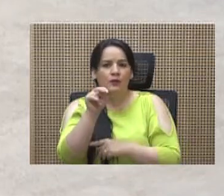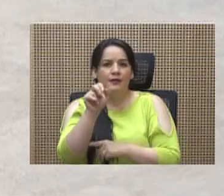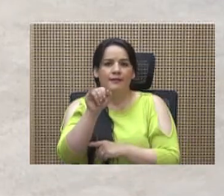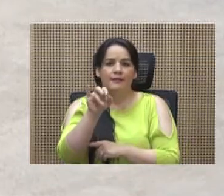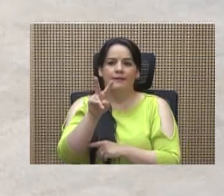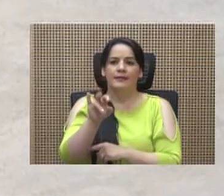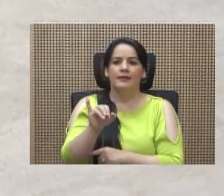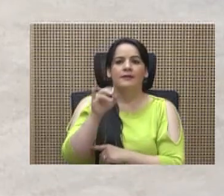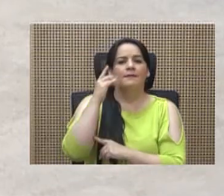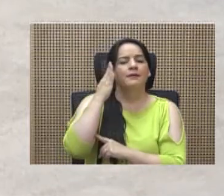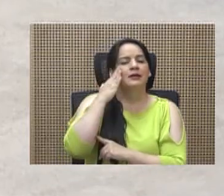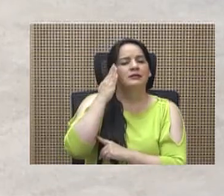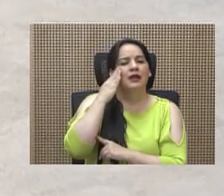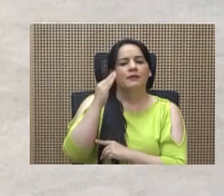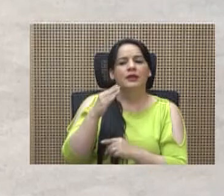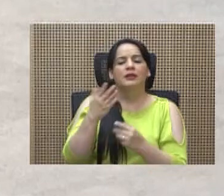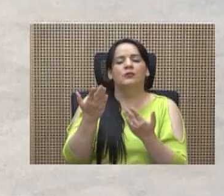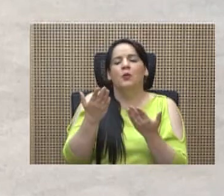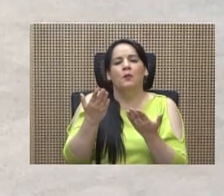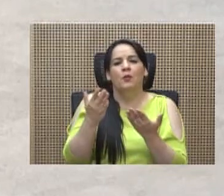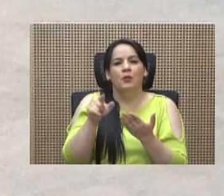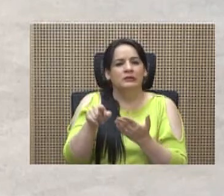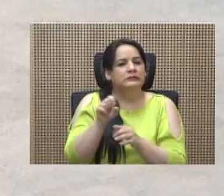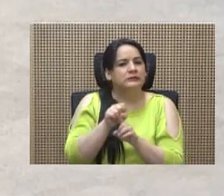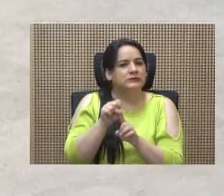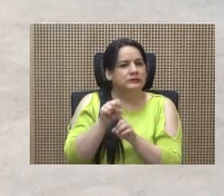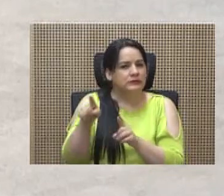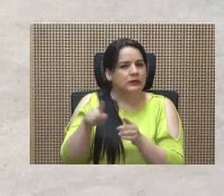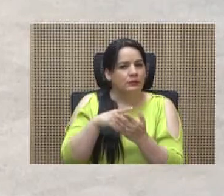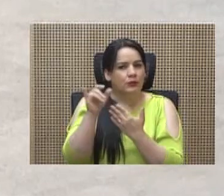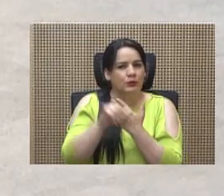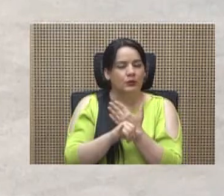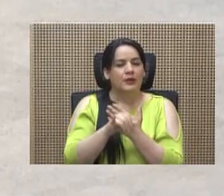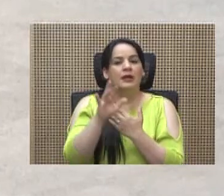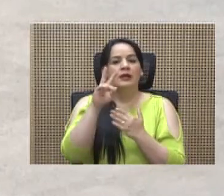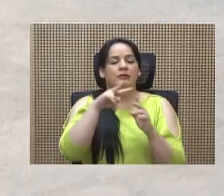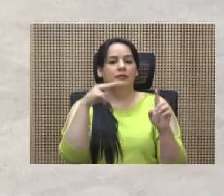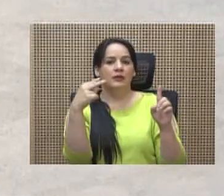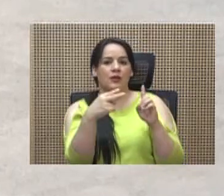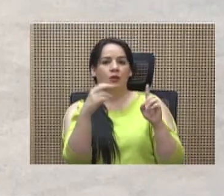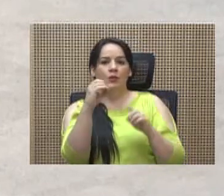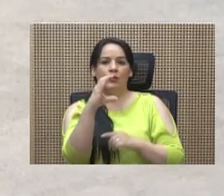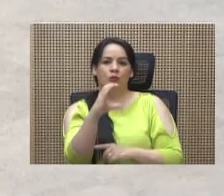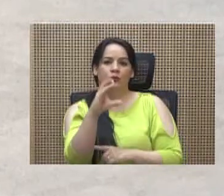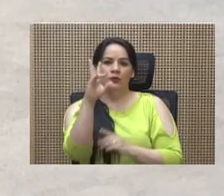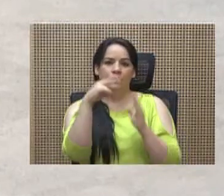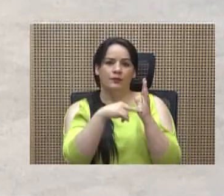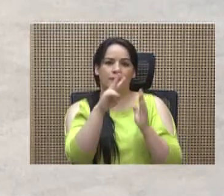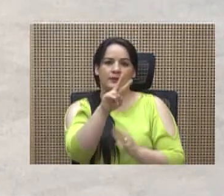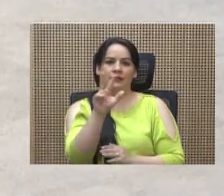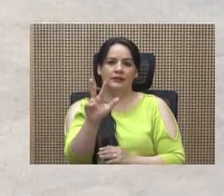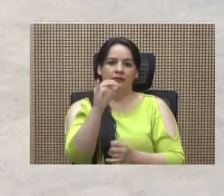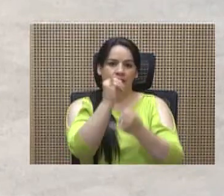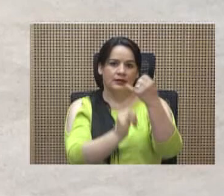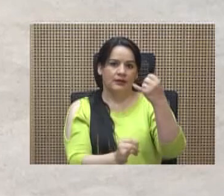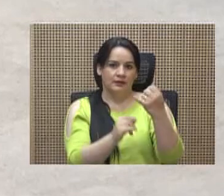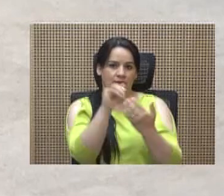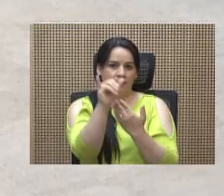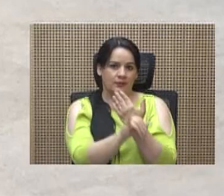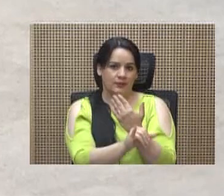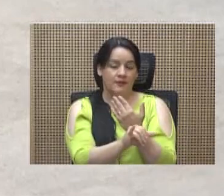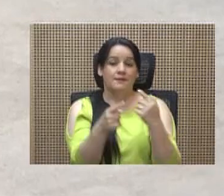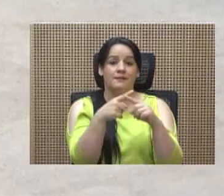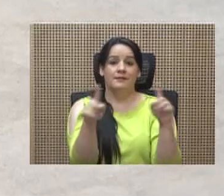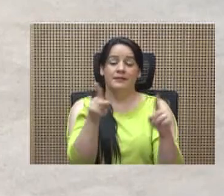según el papel es octubre del 2023 la finalización de este proyecto sin embargo hay que ser sinceros